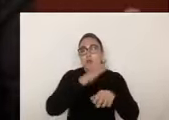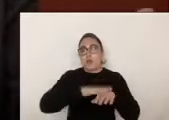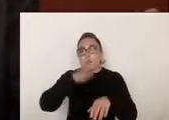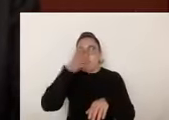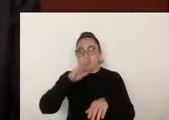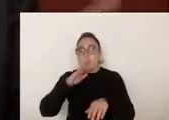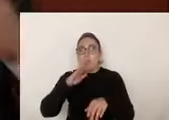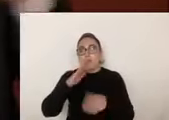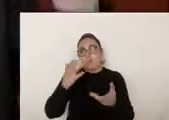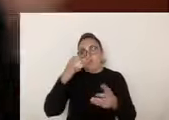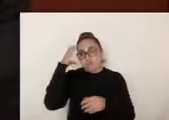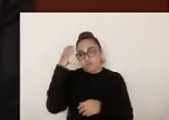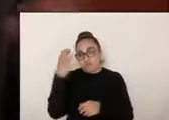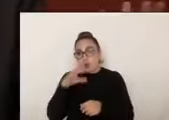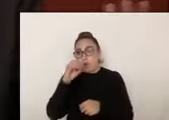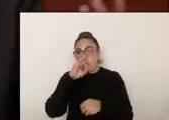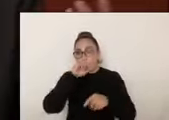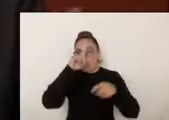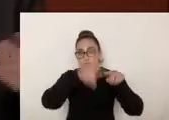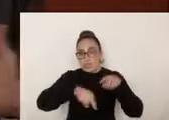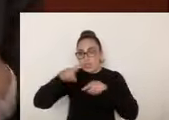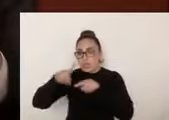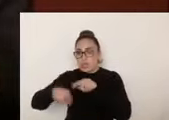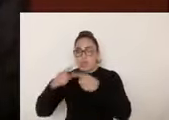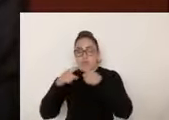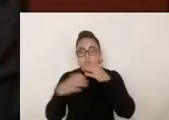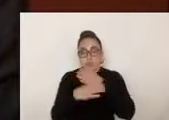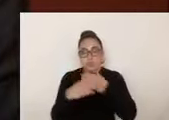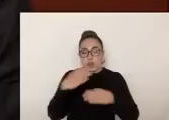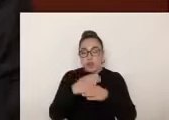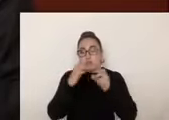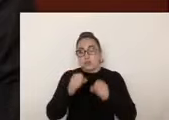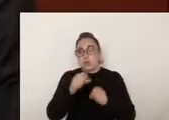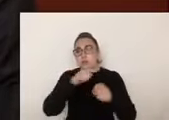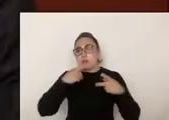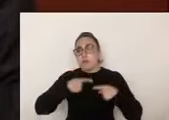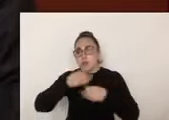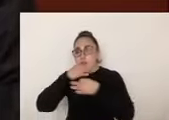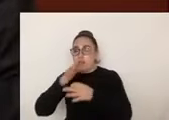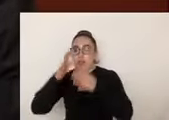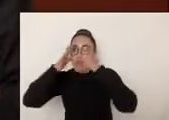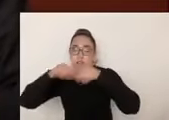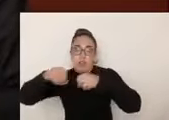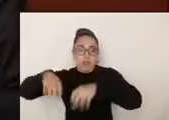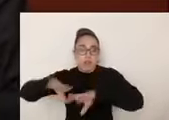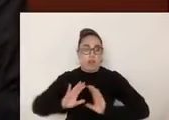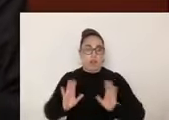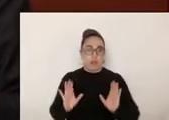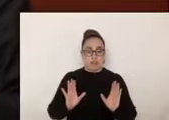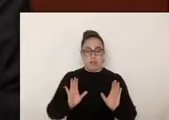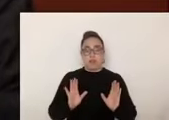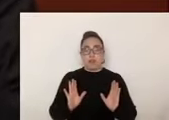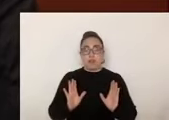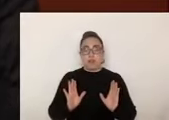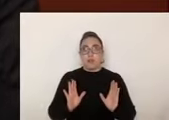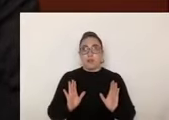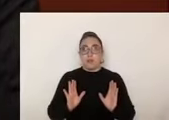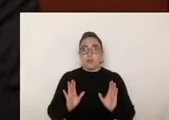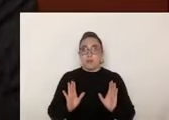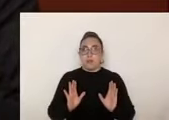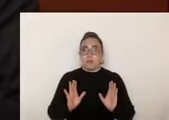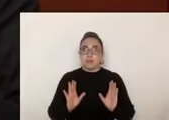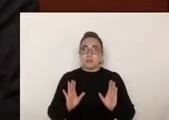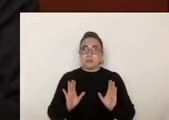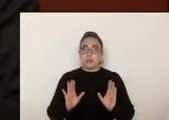menos probabilidades de delinquir. Por lo tanto, podemos hacer ingeniería inversa. No se hace, en la mayor parte de las ocasiones, más por